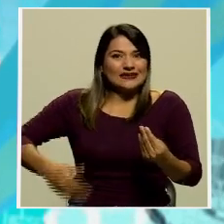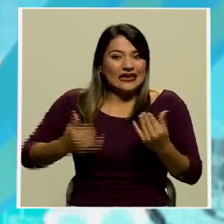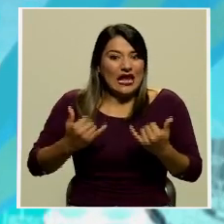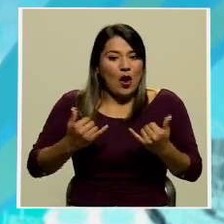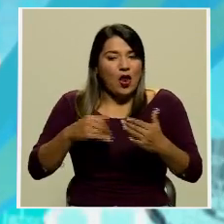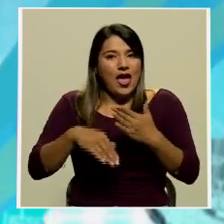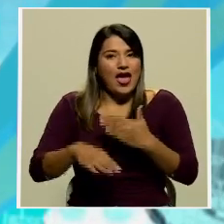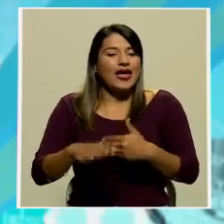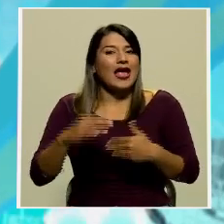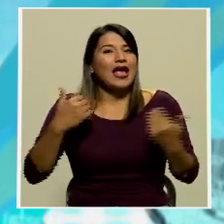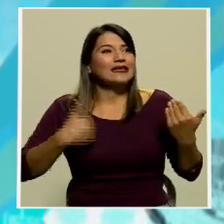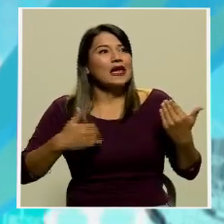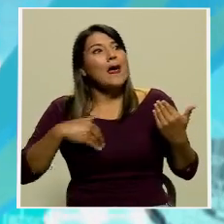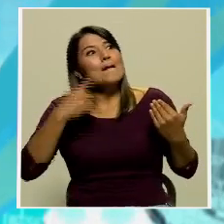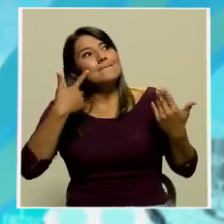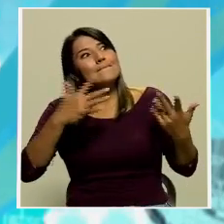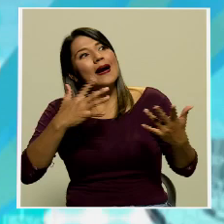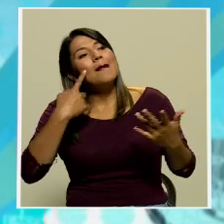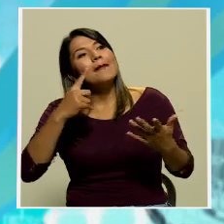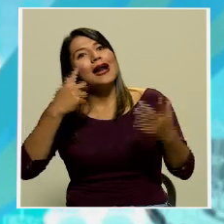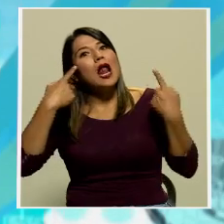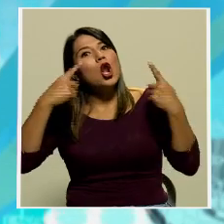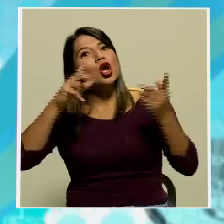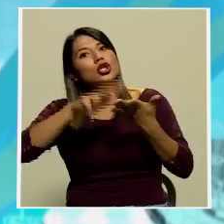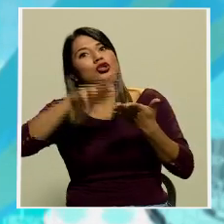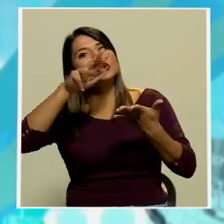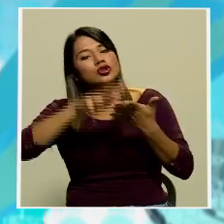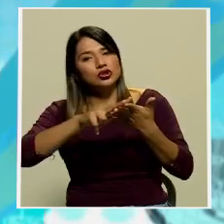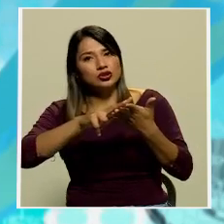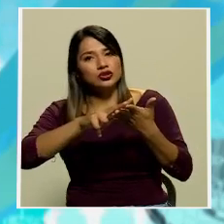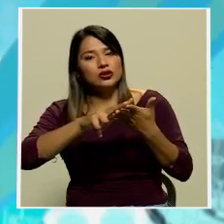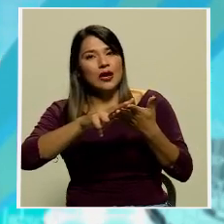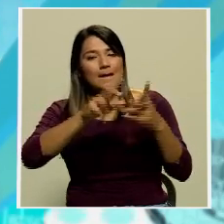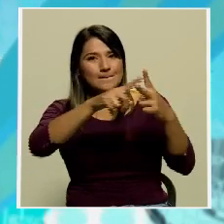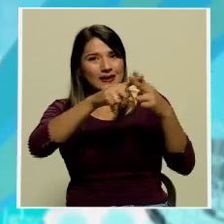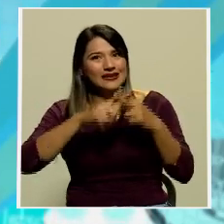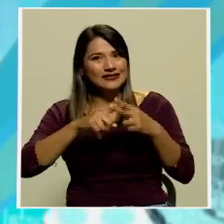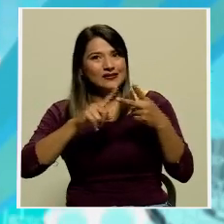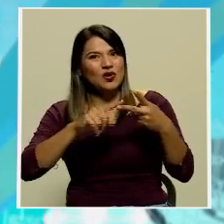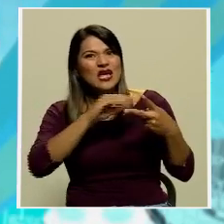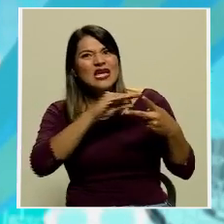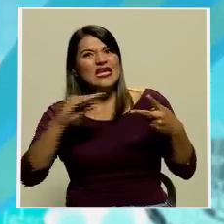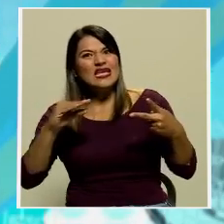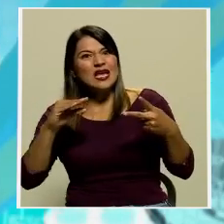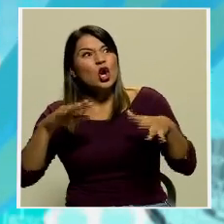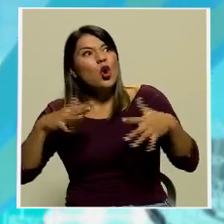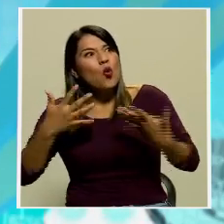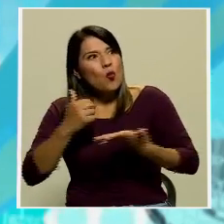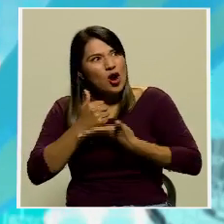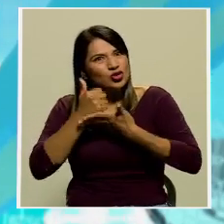Senado? Y además, ¿cuál fue el impacto de semejante inyección de dinero en la economía?